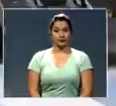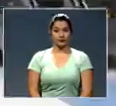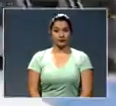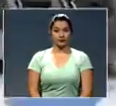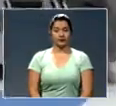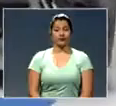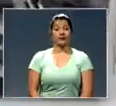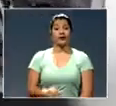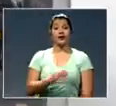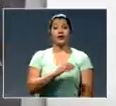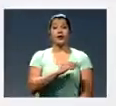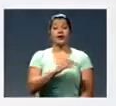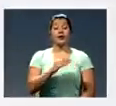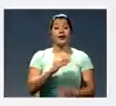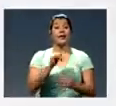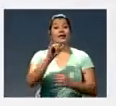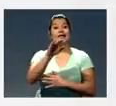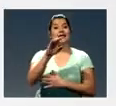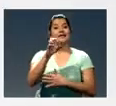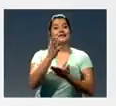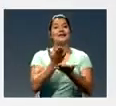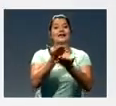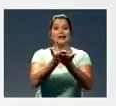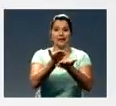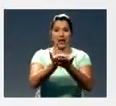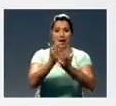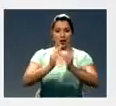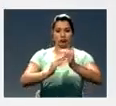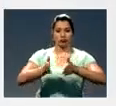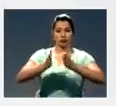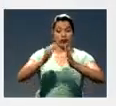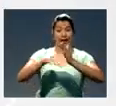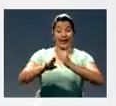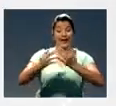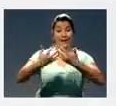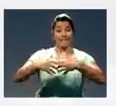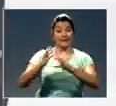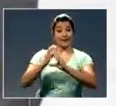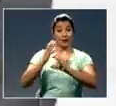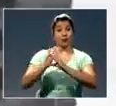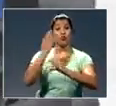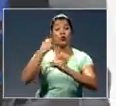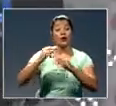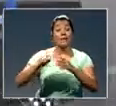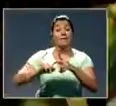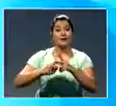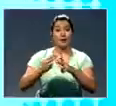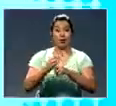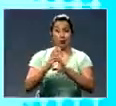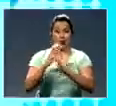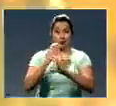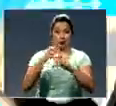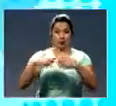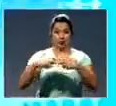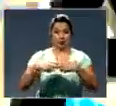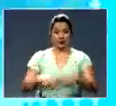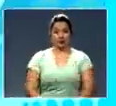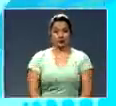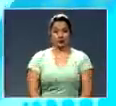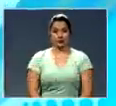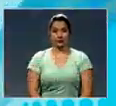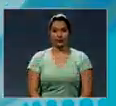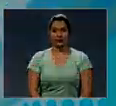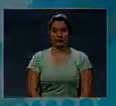Y se brindará infraestructura en planteles de autobuses donde se inicie transición a unidades eléctricas.